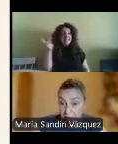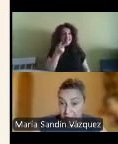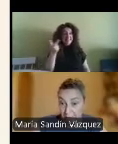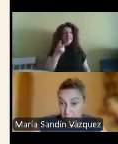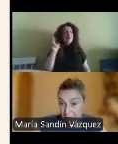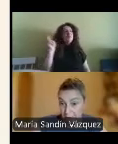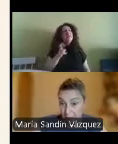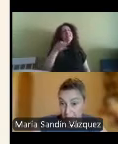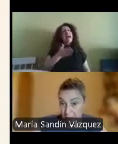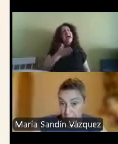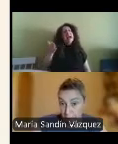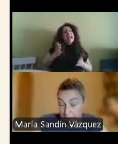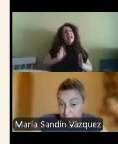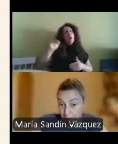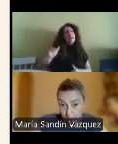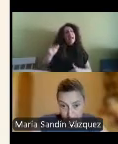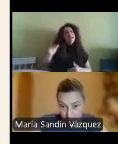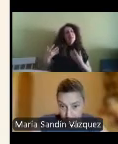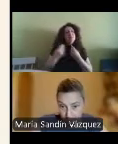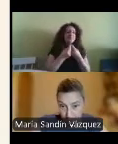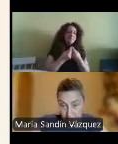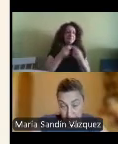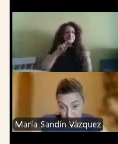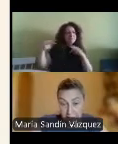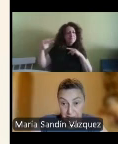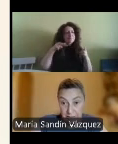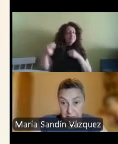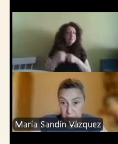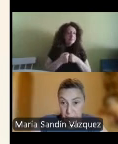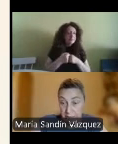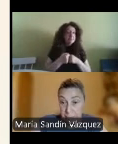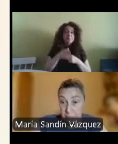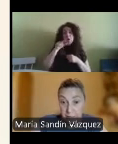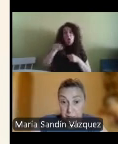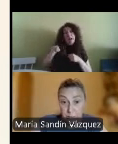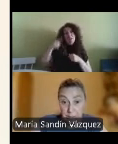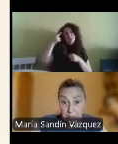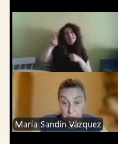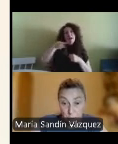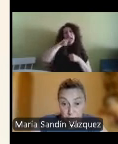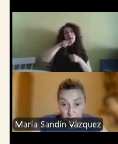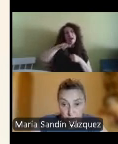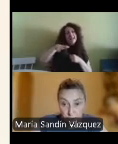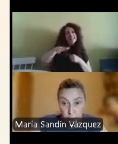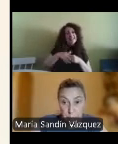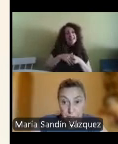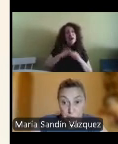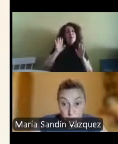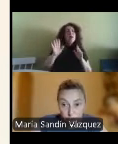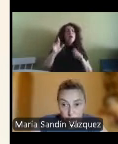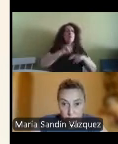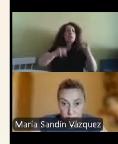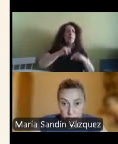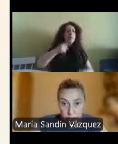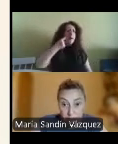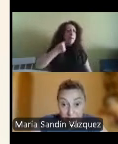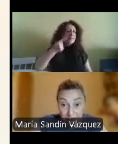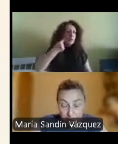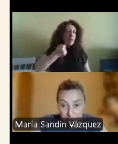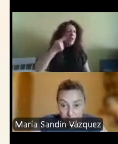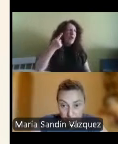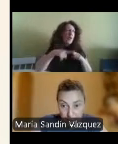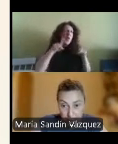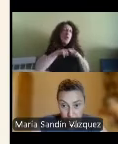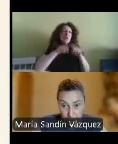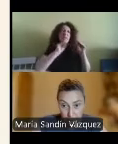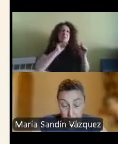hijos pequeños a que les tradujesen. Porque claro, ellos saben el castellano, pero había problemas de menstruación u otros problemas suyos que los niños no